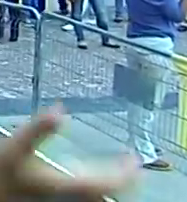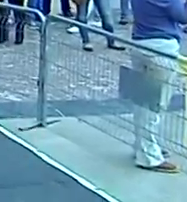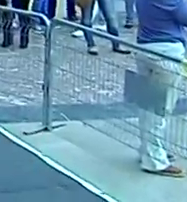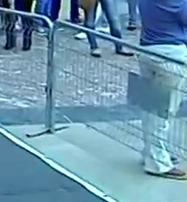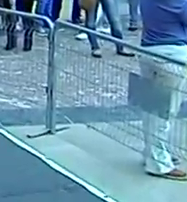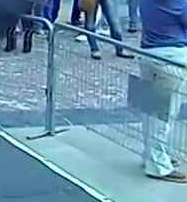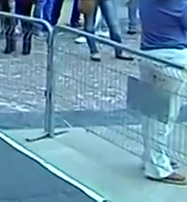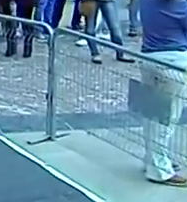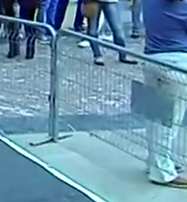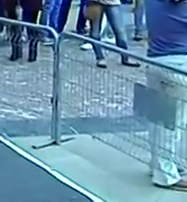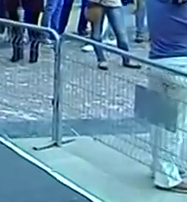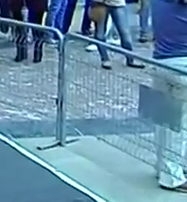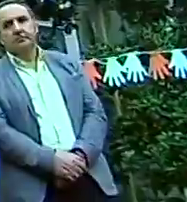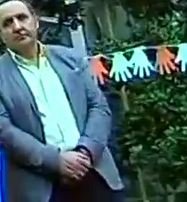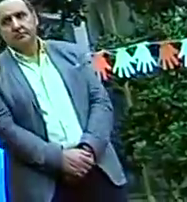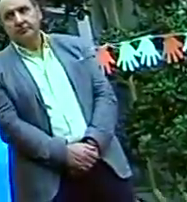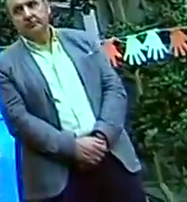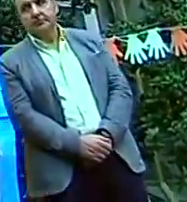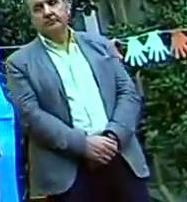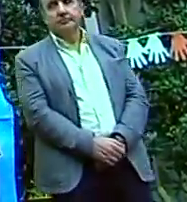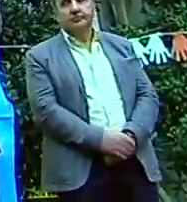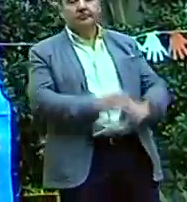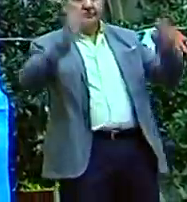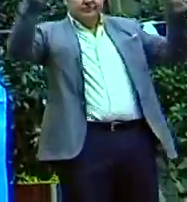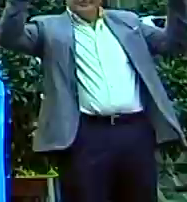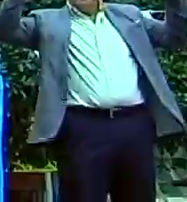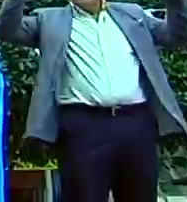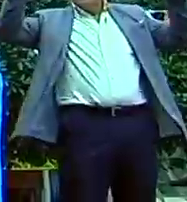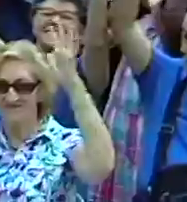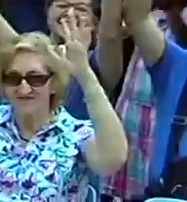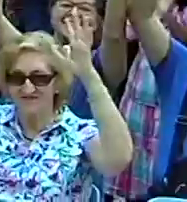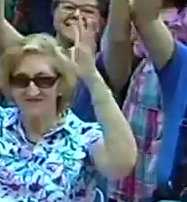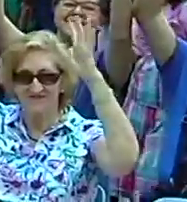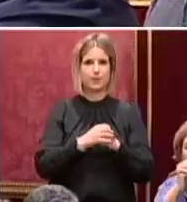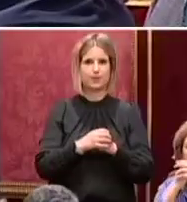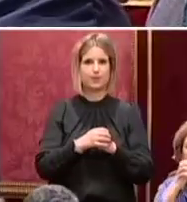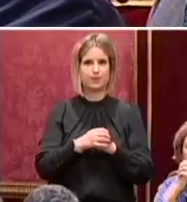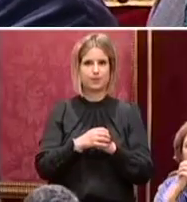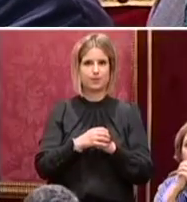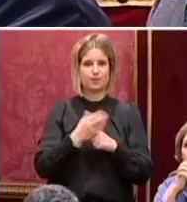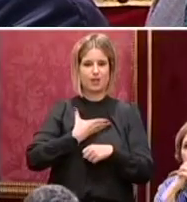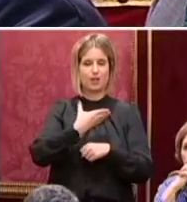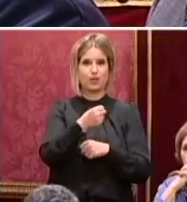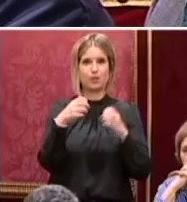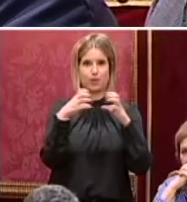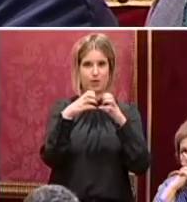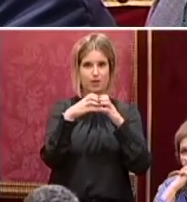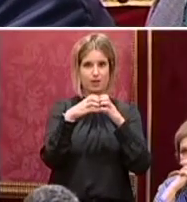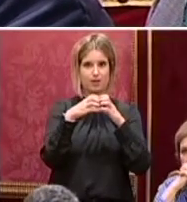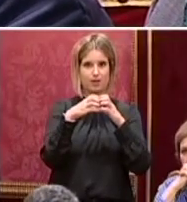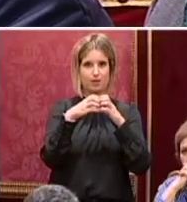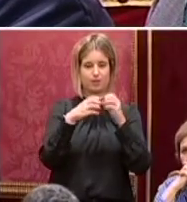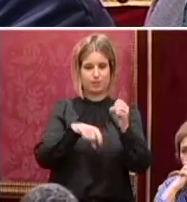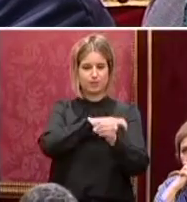Granada. Dar traslado del presente acuerdo al Gobierno de la Nación y al Gobierno de la Comunidad Autónoma de Andalucía. El Ayuntamiento de Granada